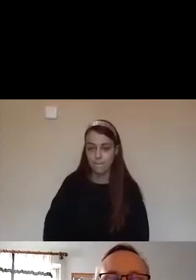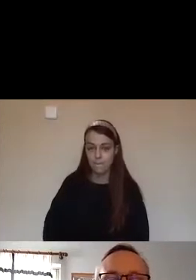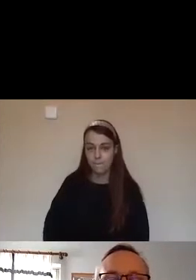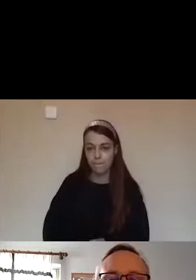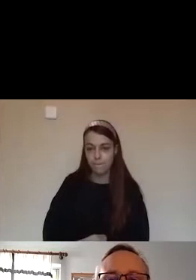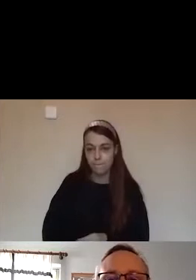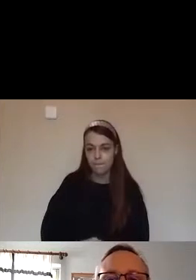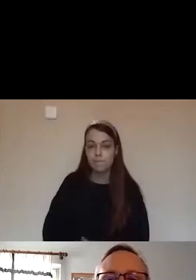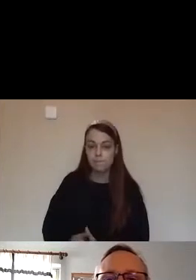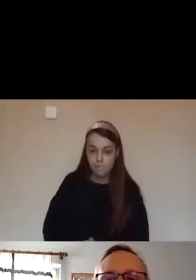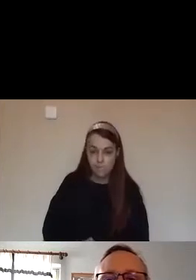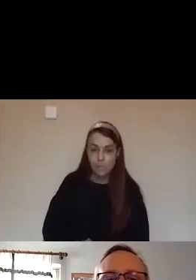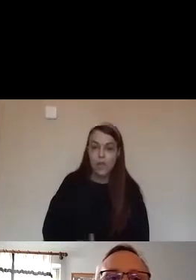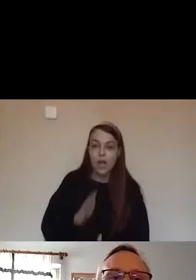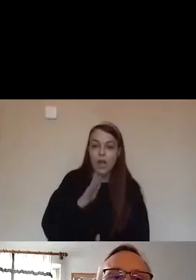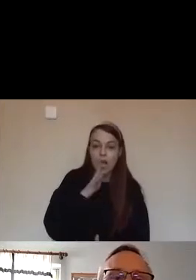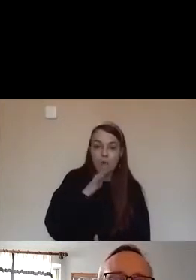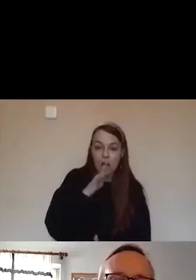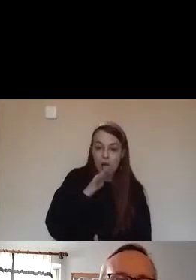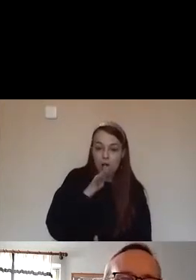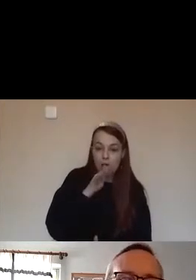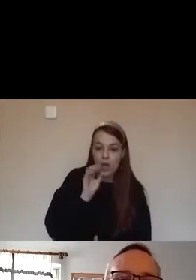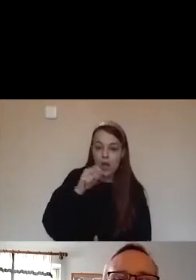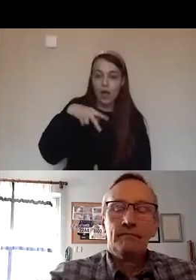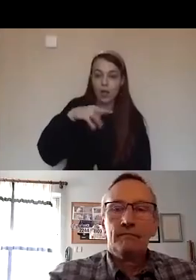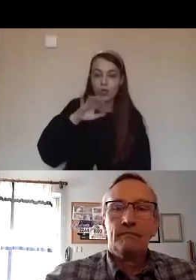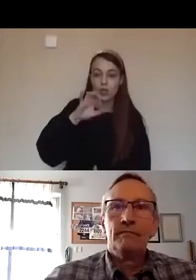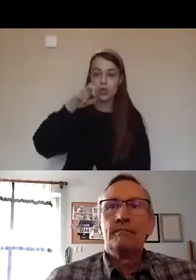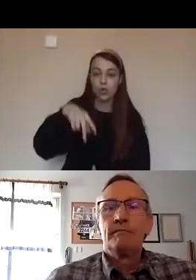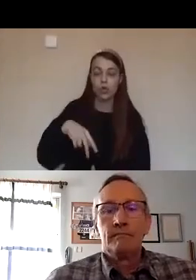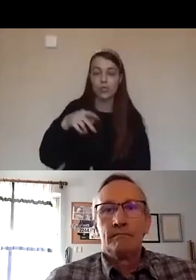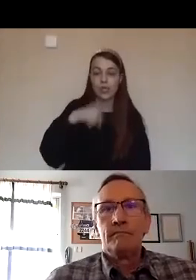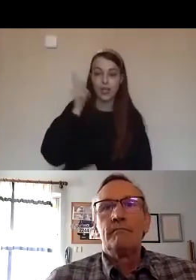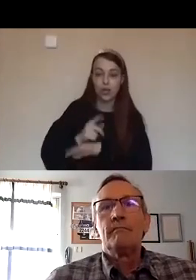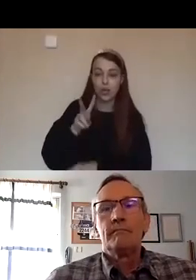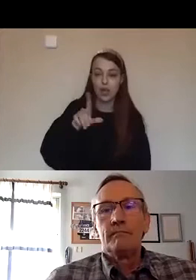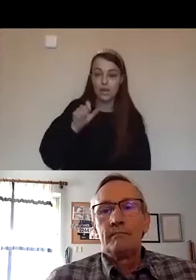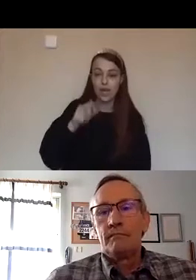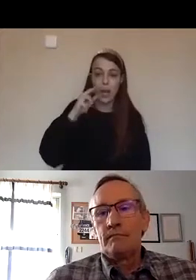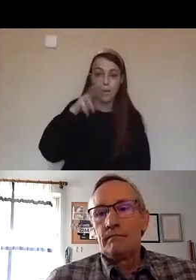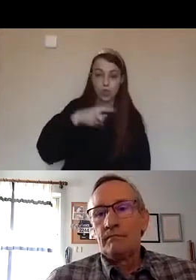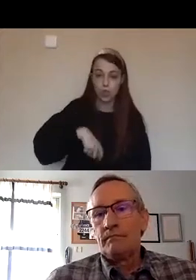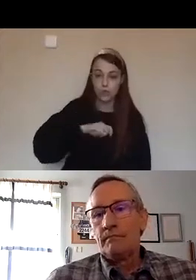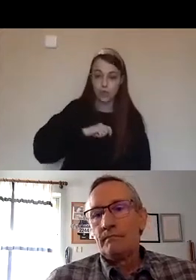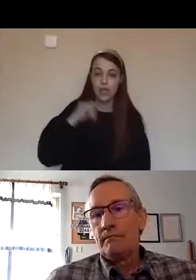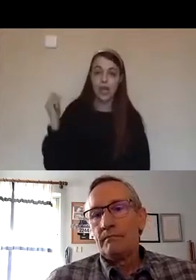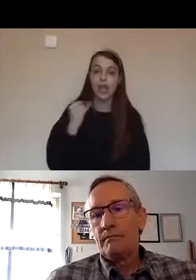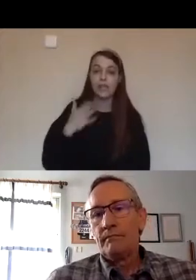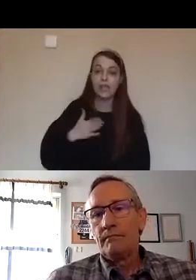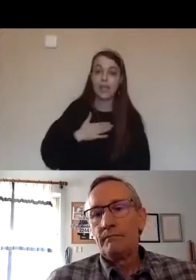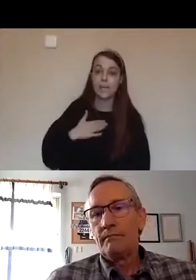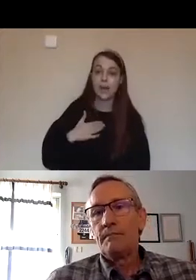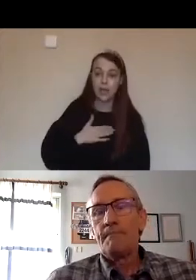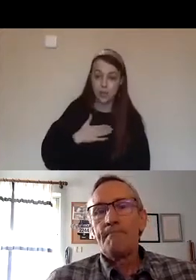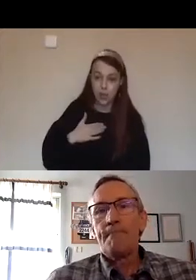es director del Vilamuseum de España, jefe del Servicio Municipal de Patrimonio Histórico y Museos del Ayuntamiento de